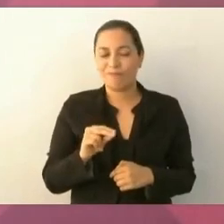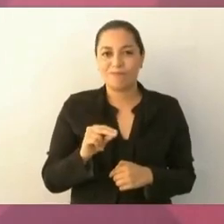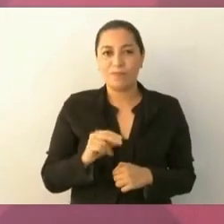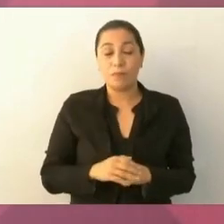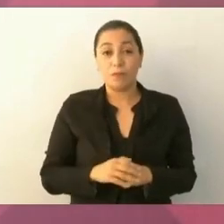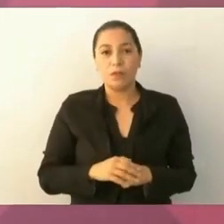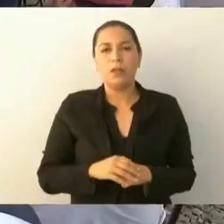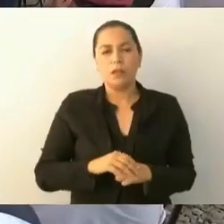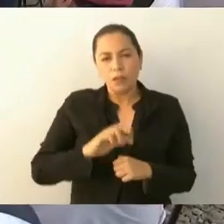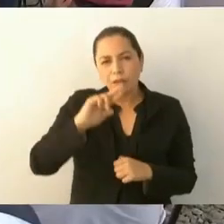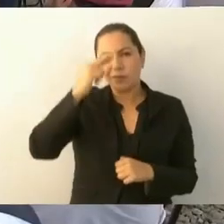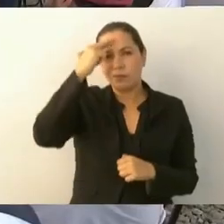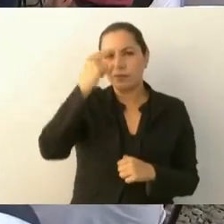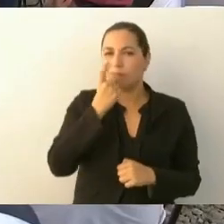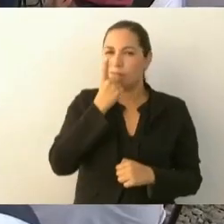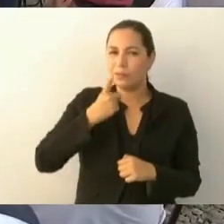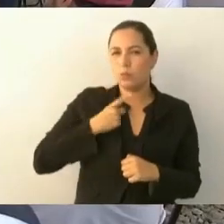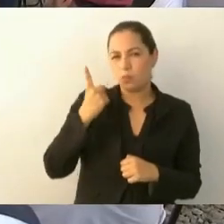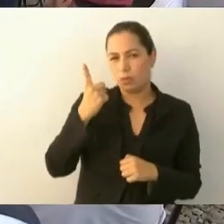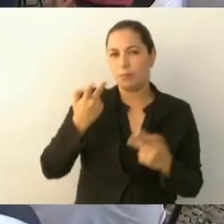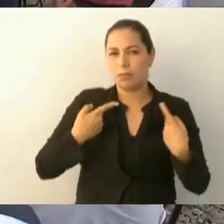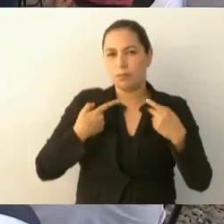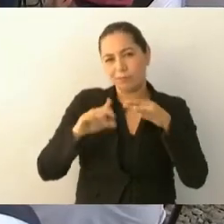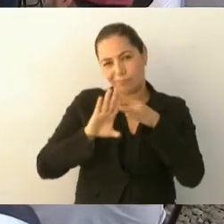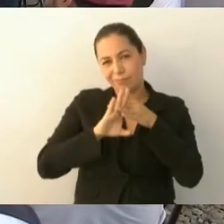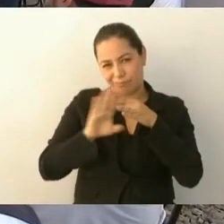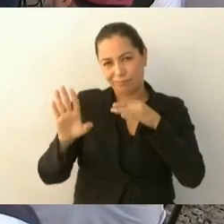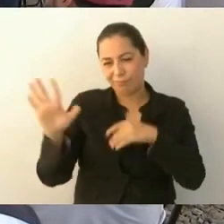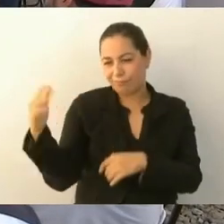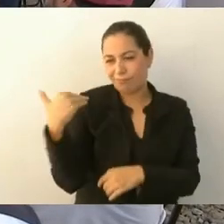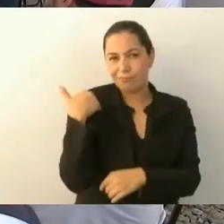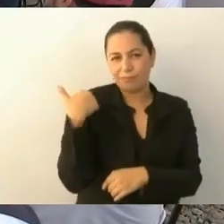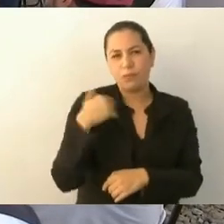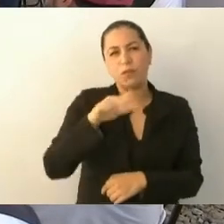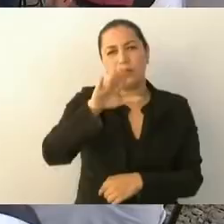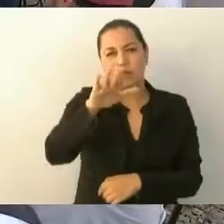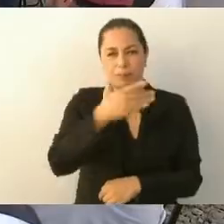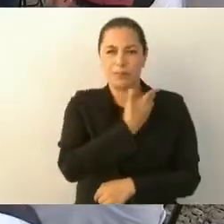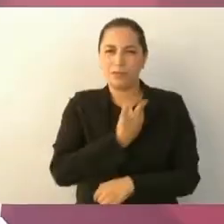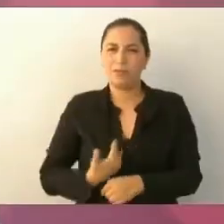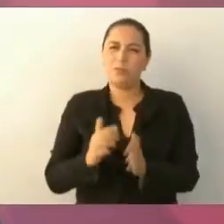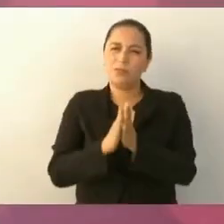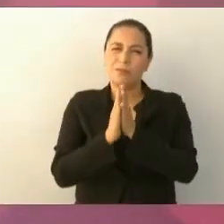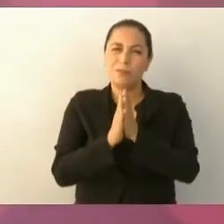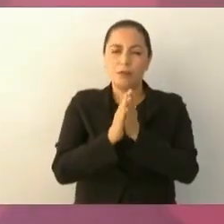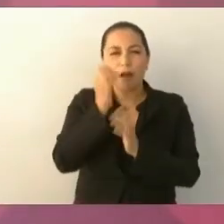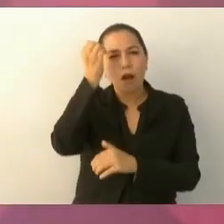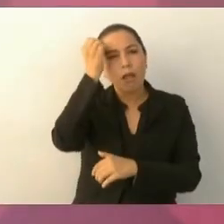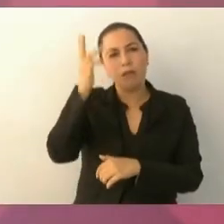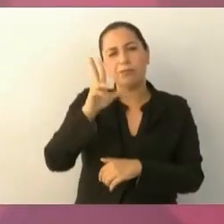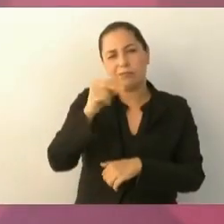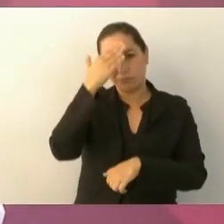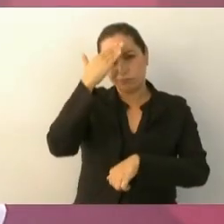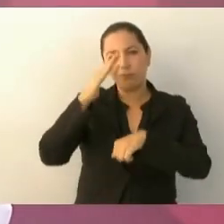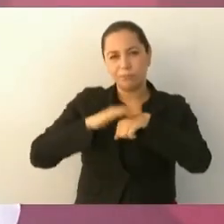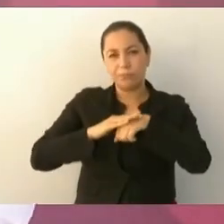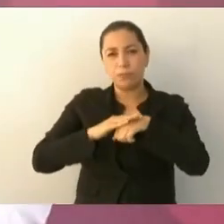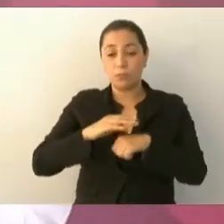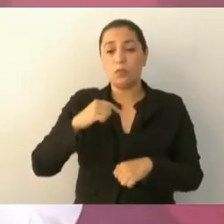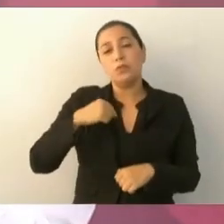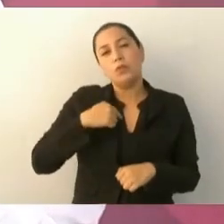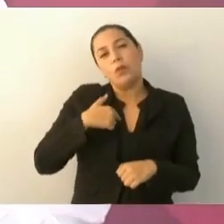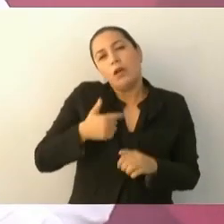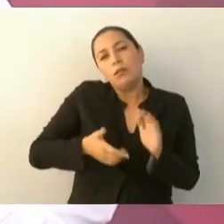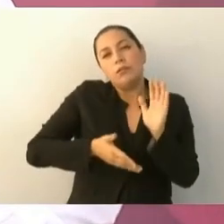Me dijo un migrante, no olvide, presidente, que nos salimos de México, pero México no se